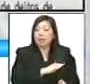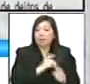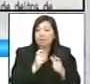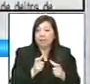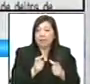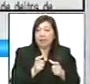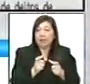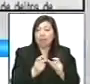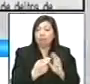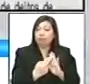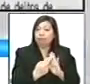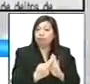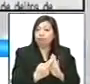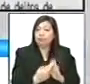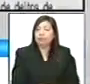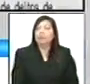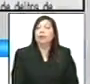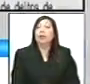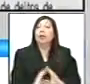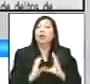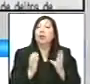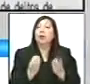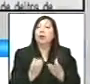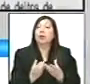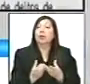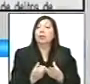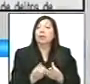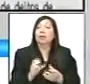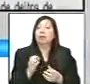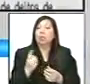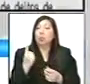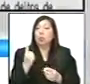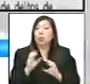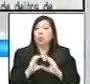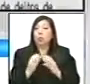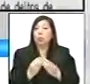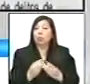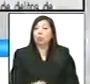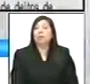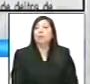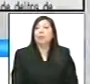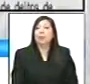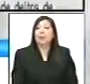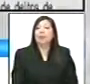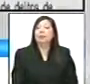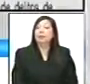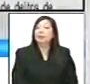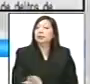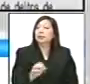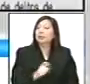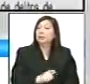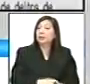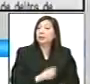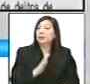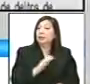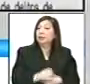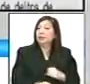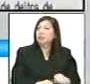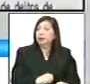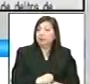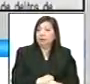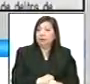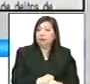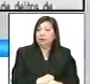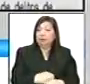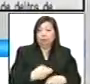y representar. El Congreso consta de Cámara Única. El Congreso de la República se elige por un periodo de 5 años